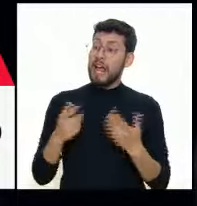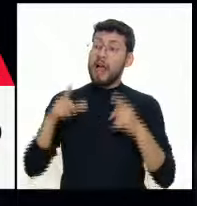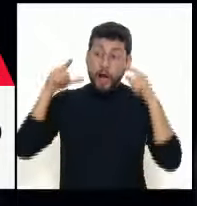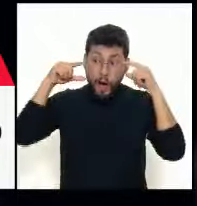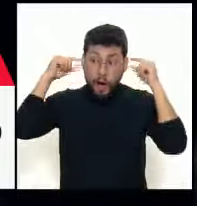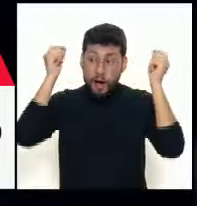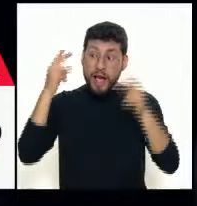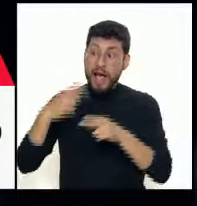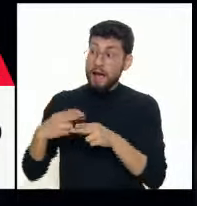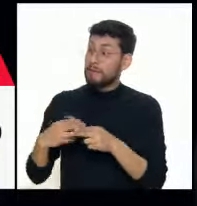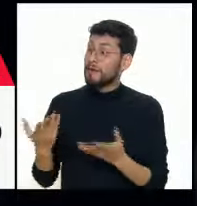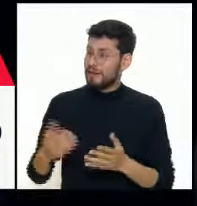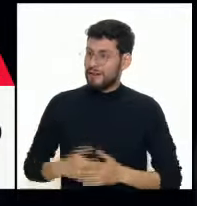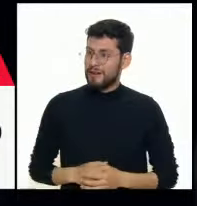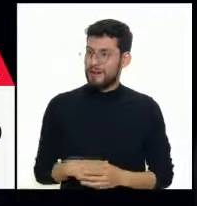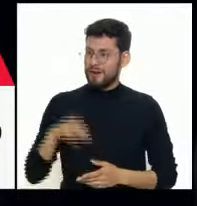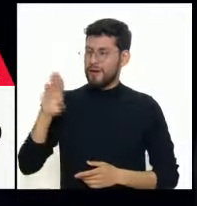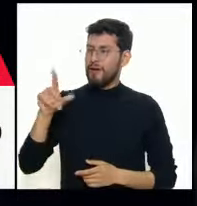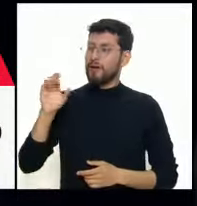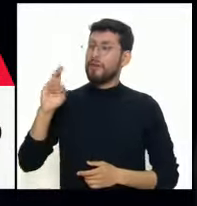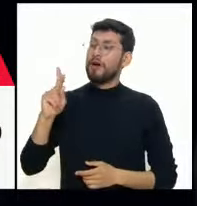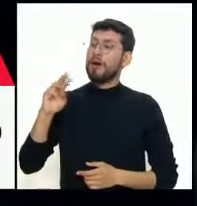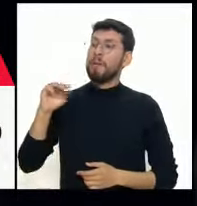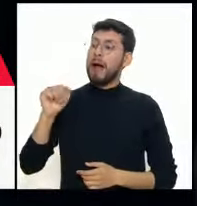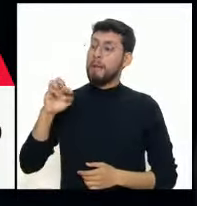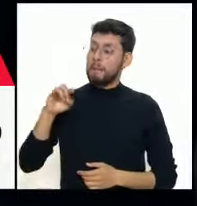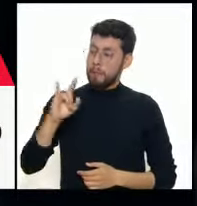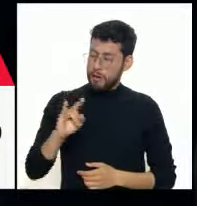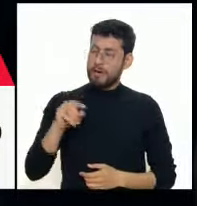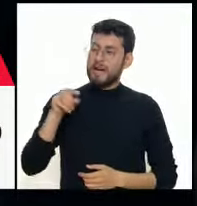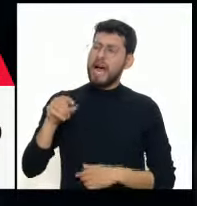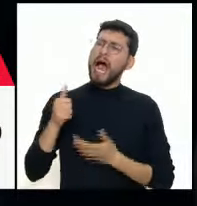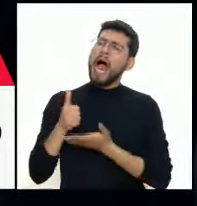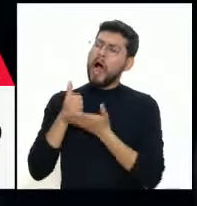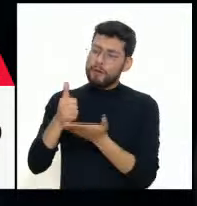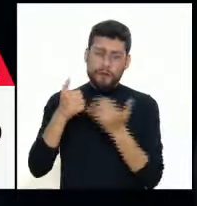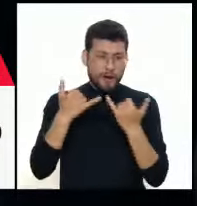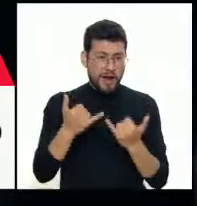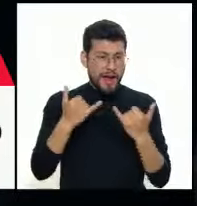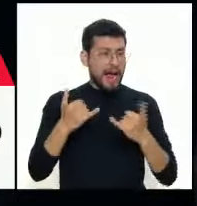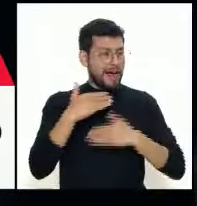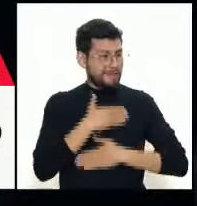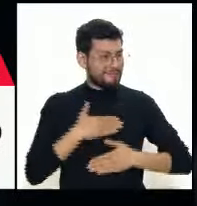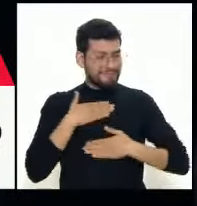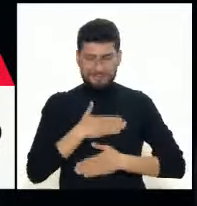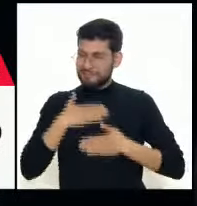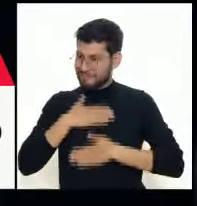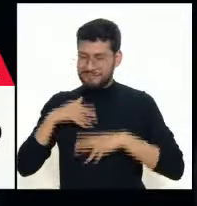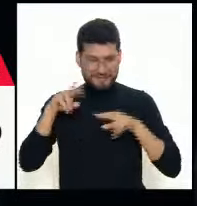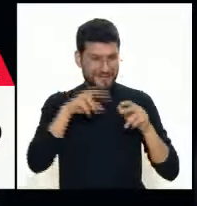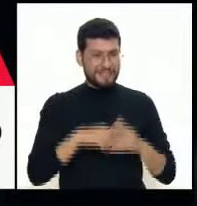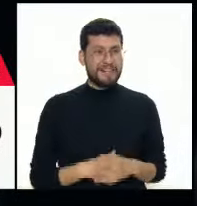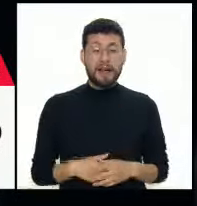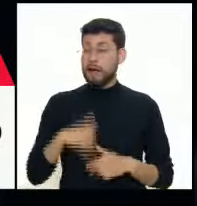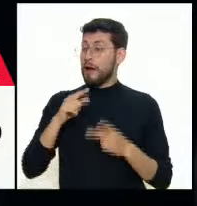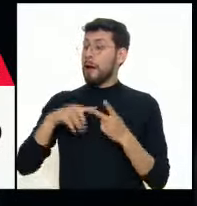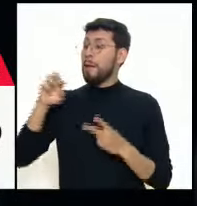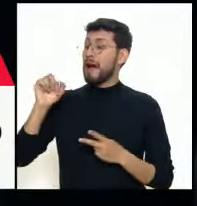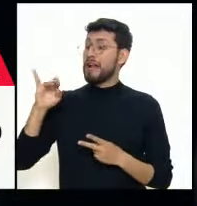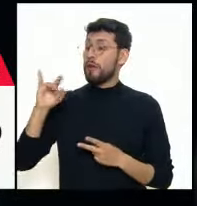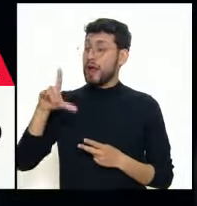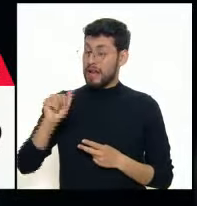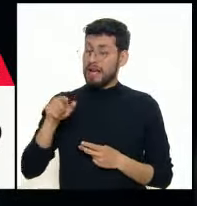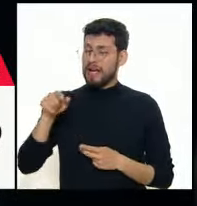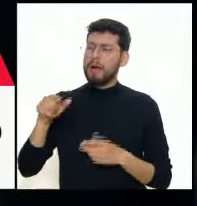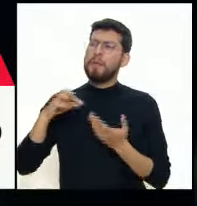duende llamado Blob Mapot que los acompañará en esta aventura. Para y juega,